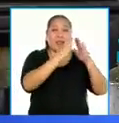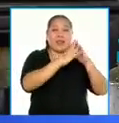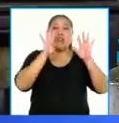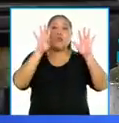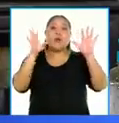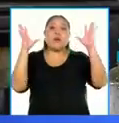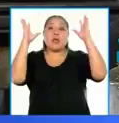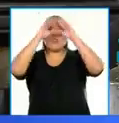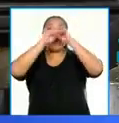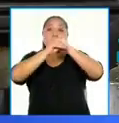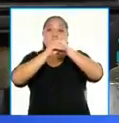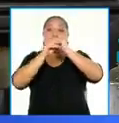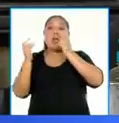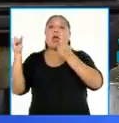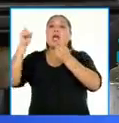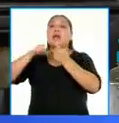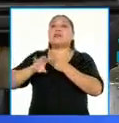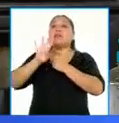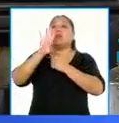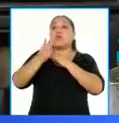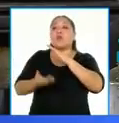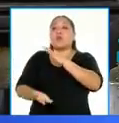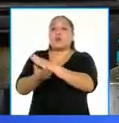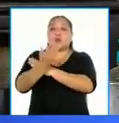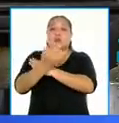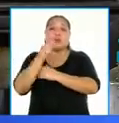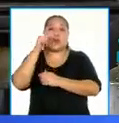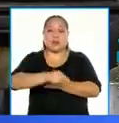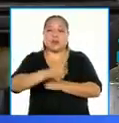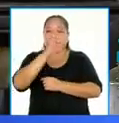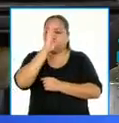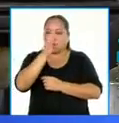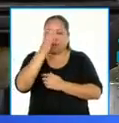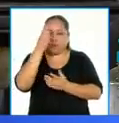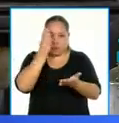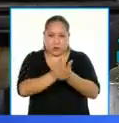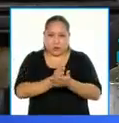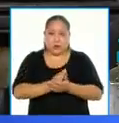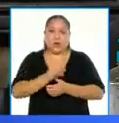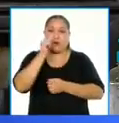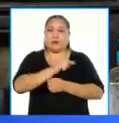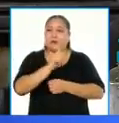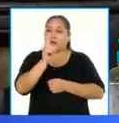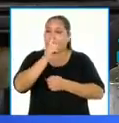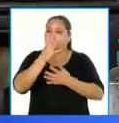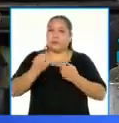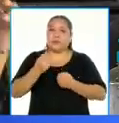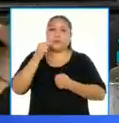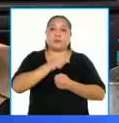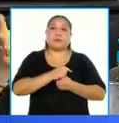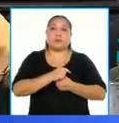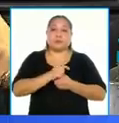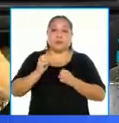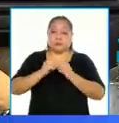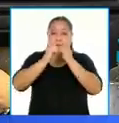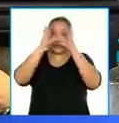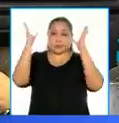y 4 de la mañana. Y le hemos puesto estricta porque no queremos, o sea, como vamos a estar en el